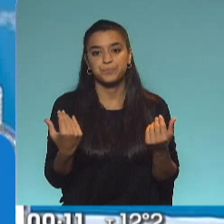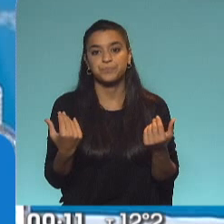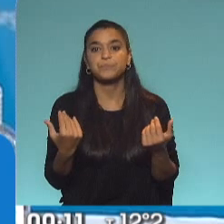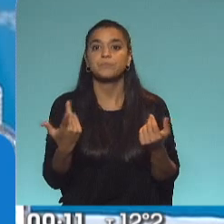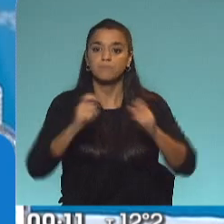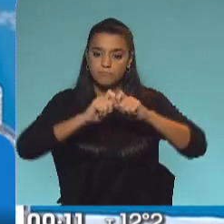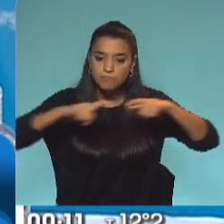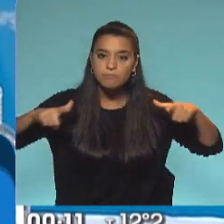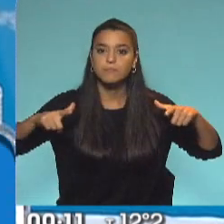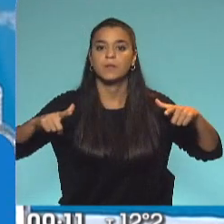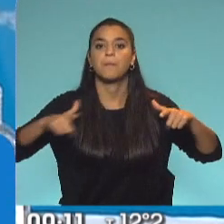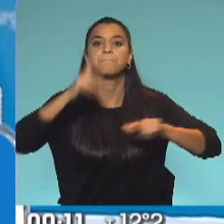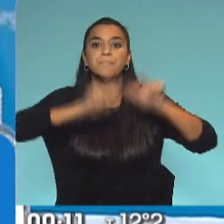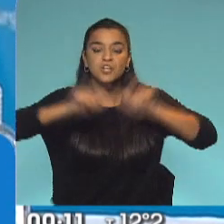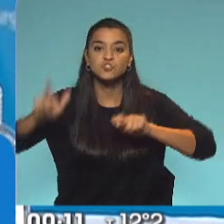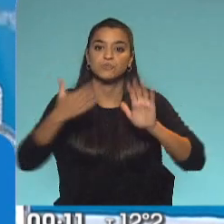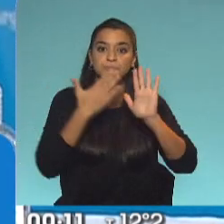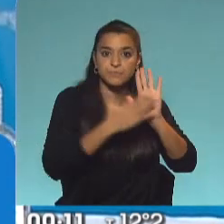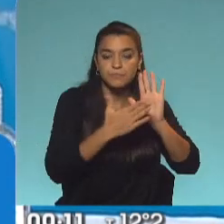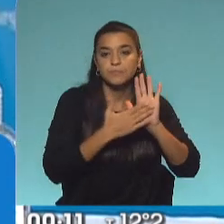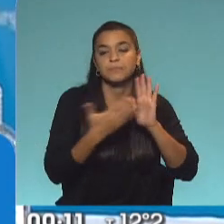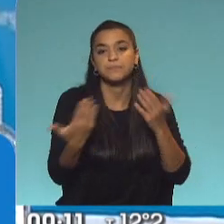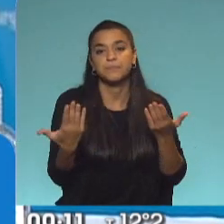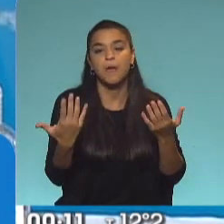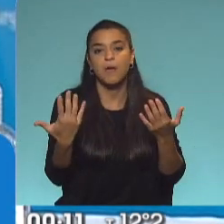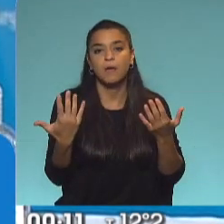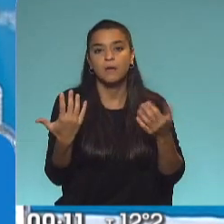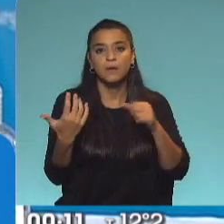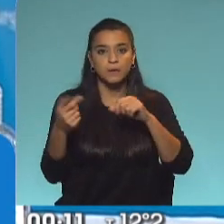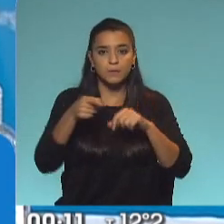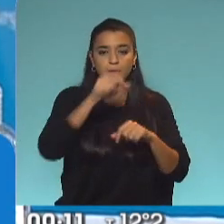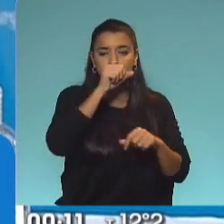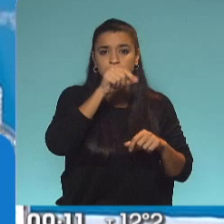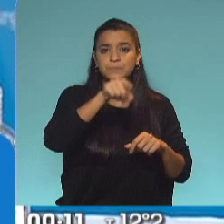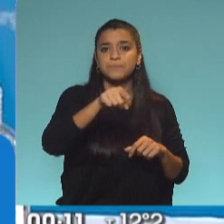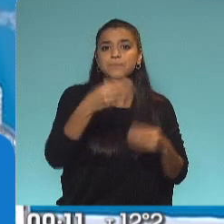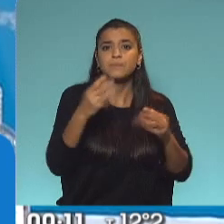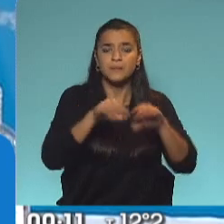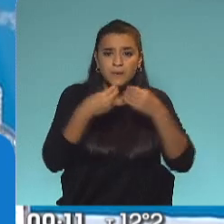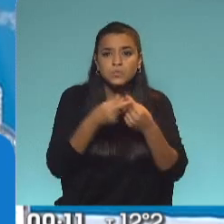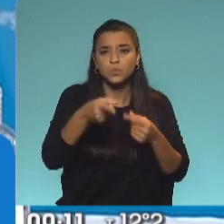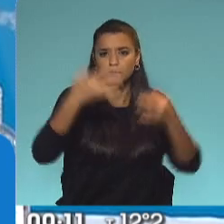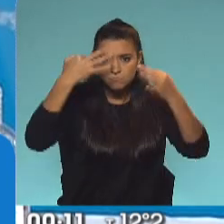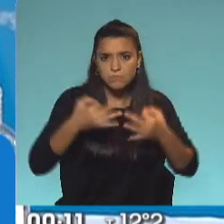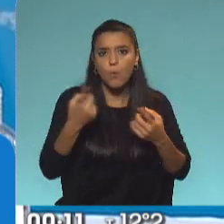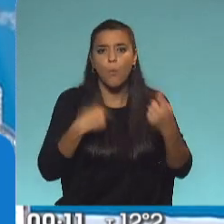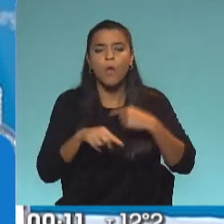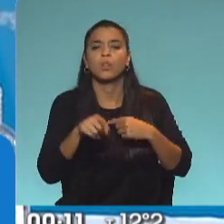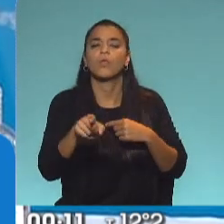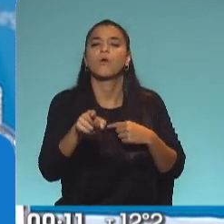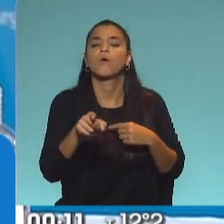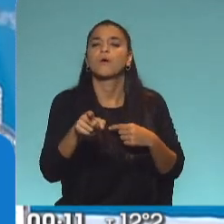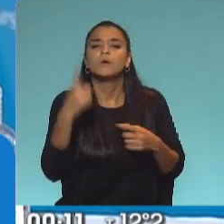el número de personas testeadas para poder tener un resultado más robusto cuando analizamos